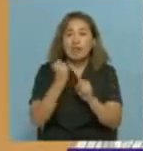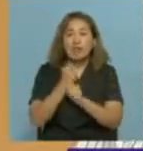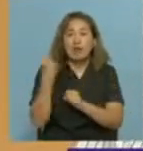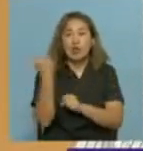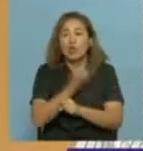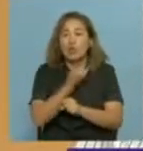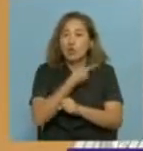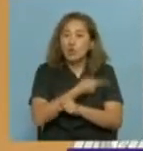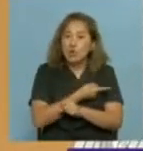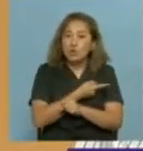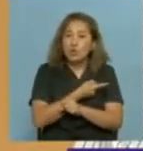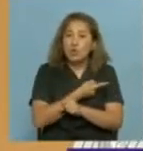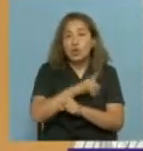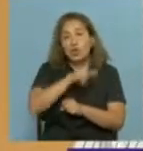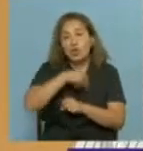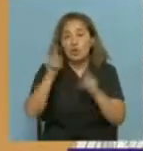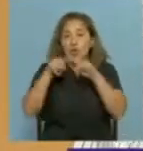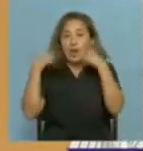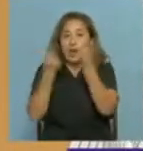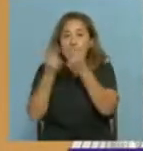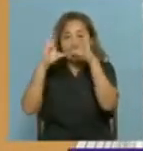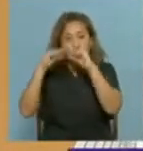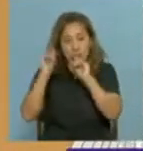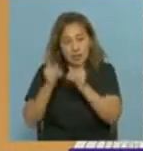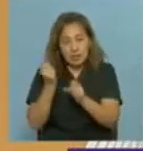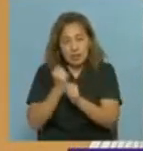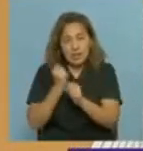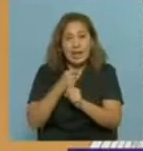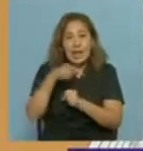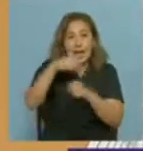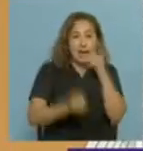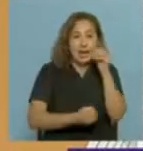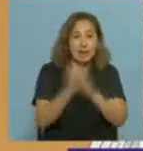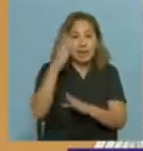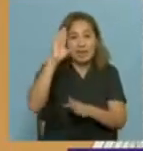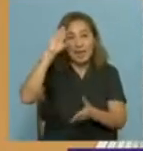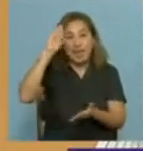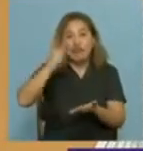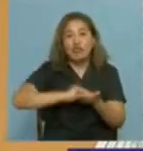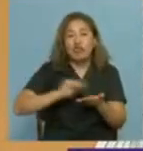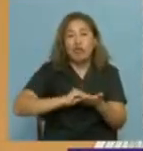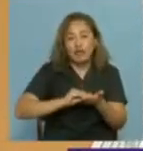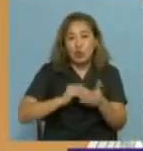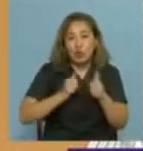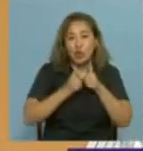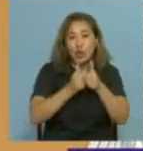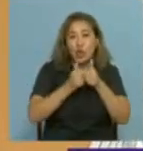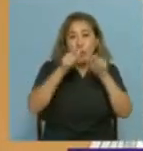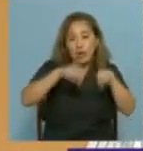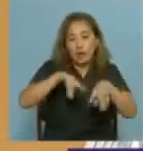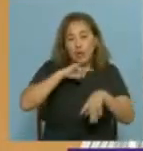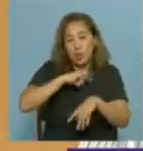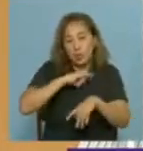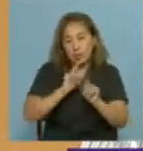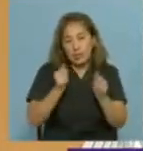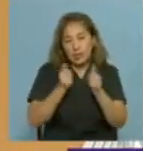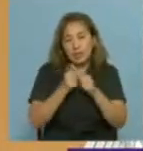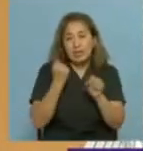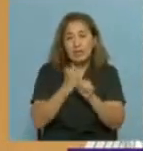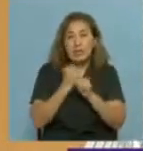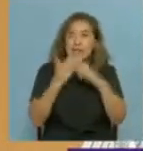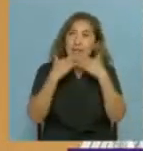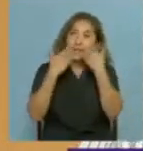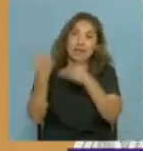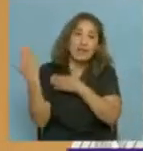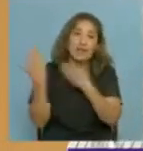otros hitos nocturno y en las mañanas en un estudio jurídico con un doctor de acá de la provincia también gracias a